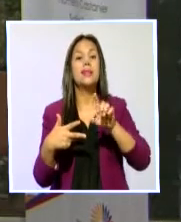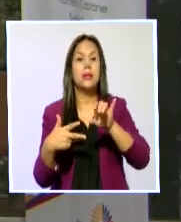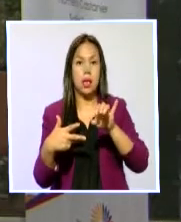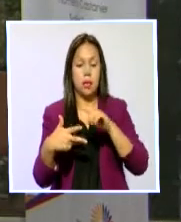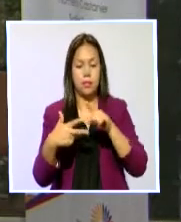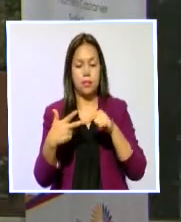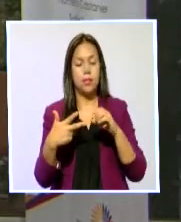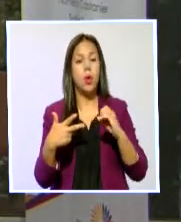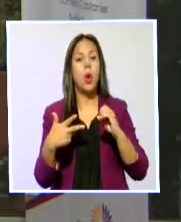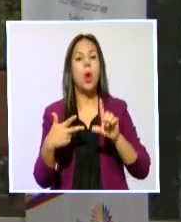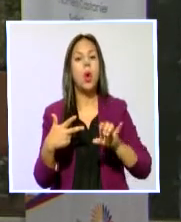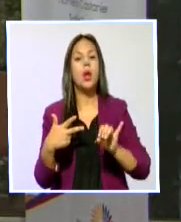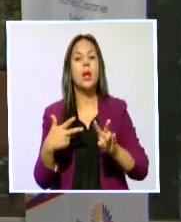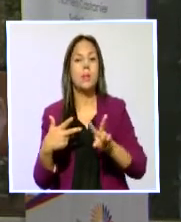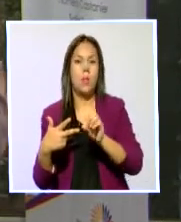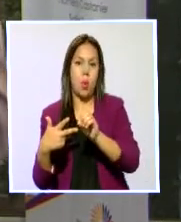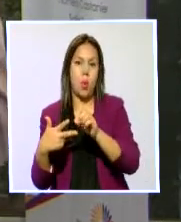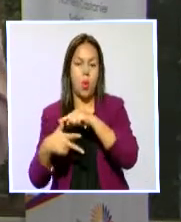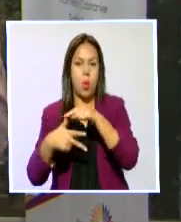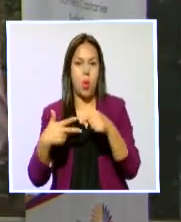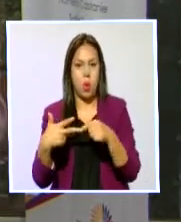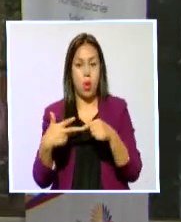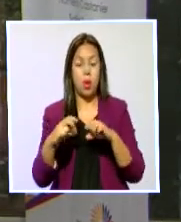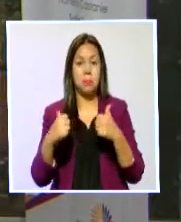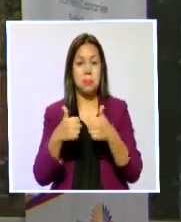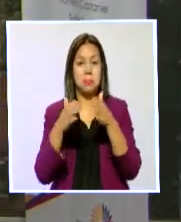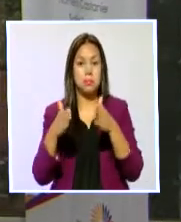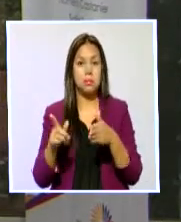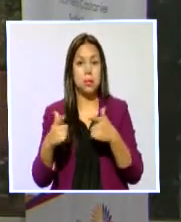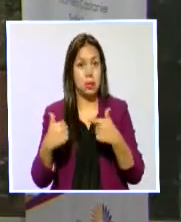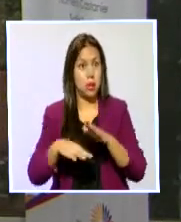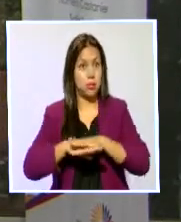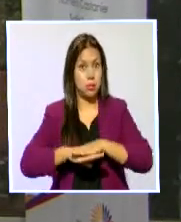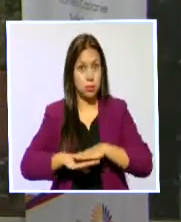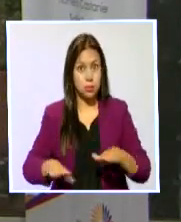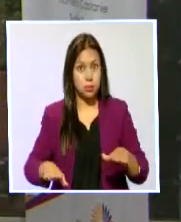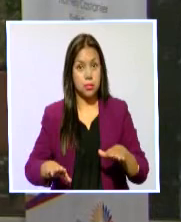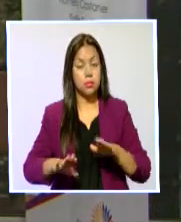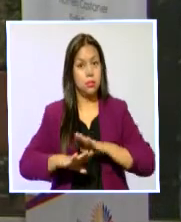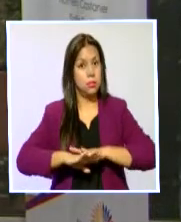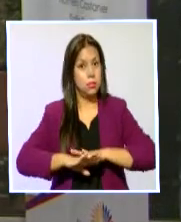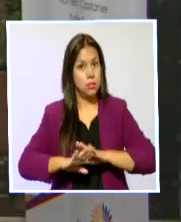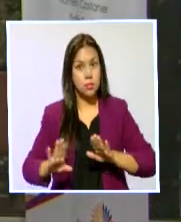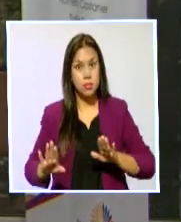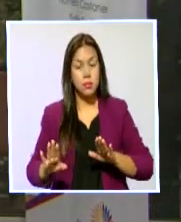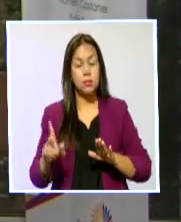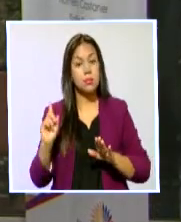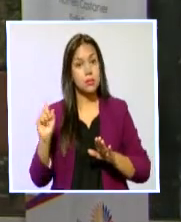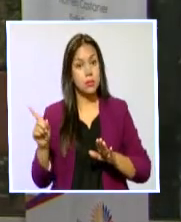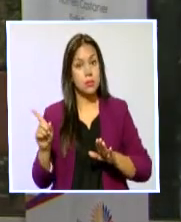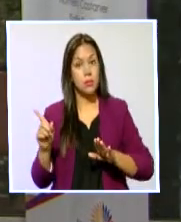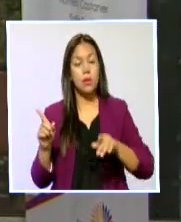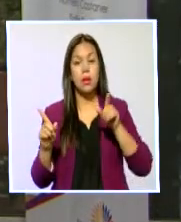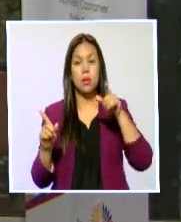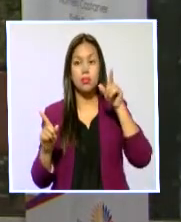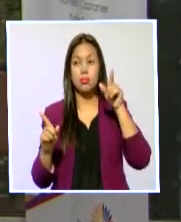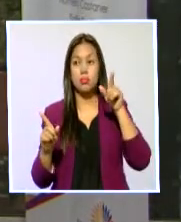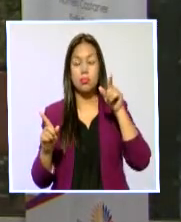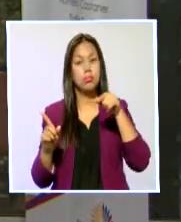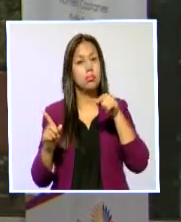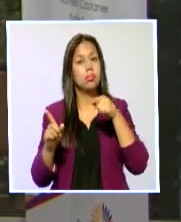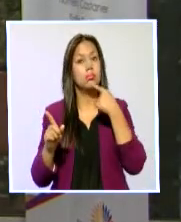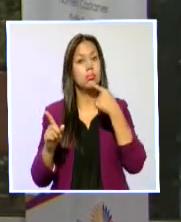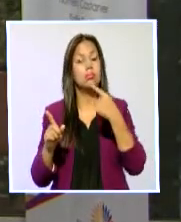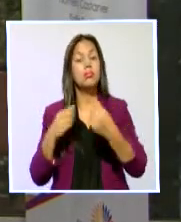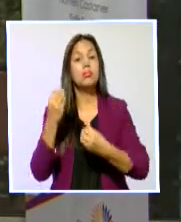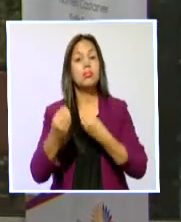Olivo. Ellos, una vez que concluya la declaración o las argumentaciones que entregue el contralor subrogante, los legisladores tomarán